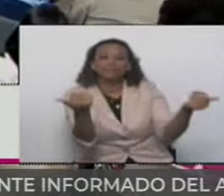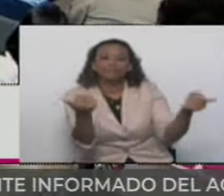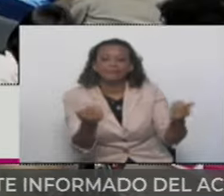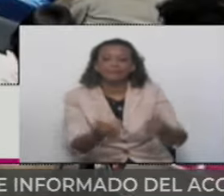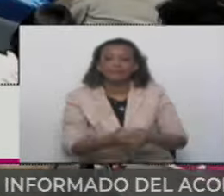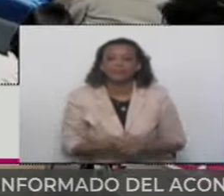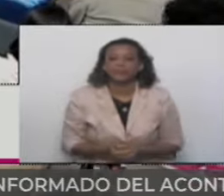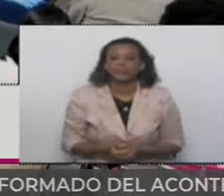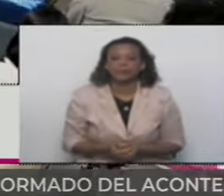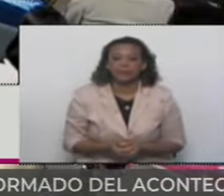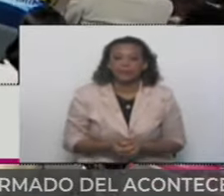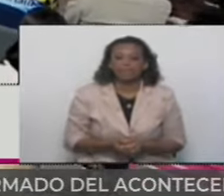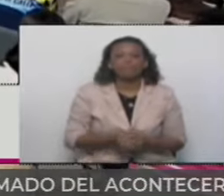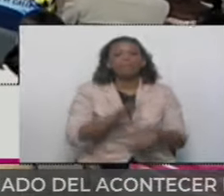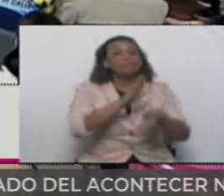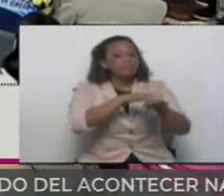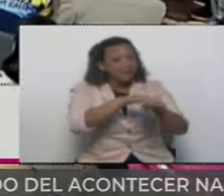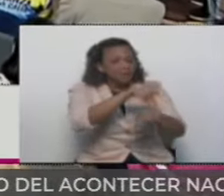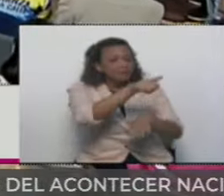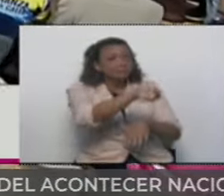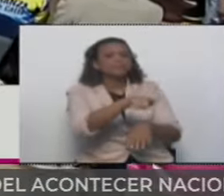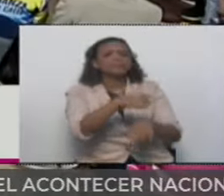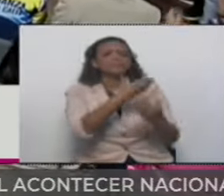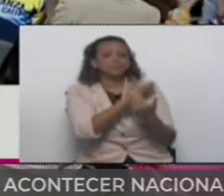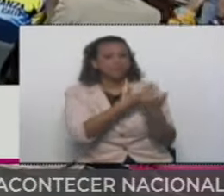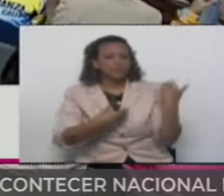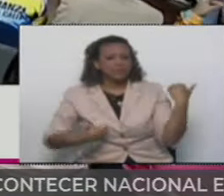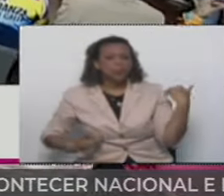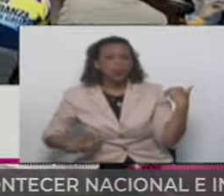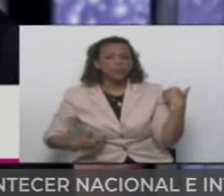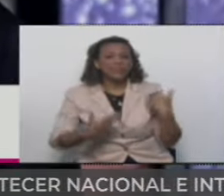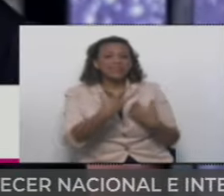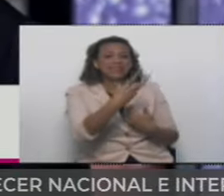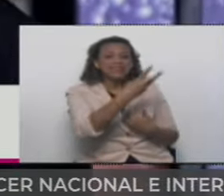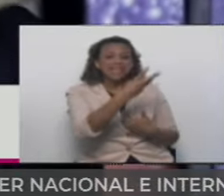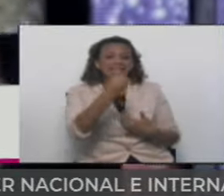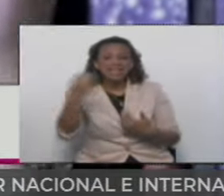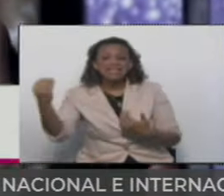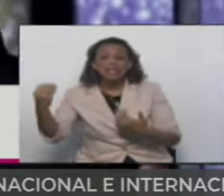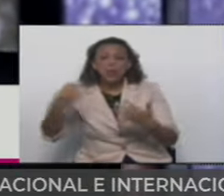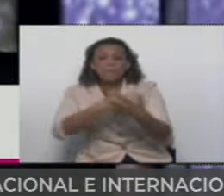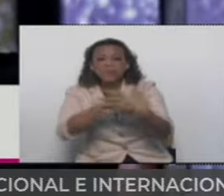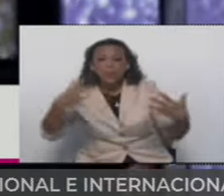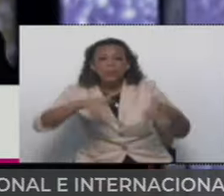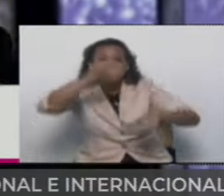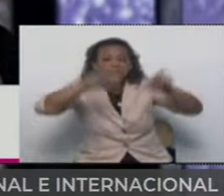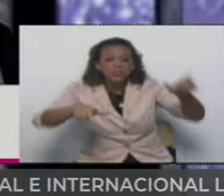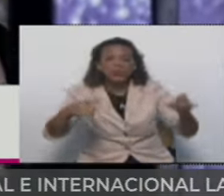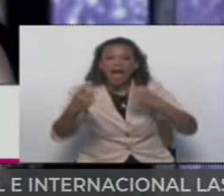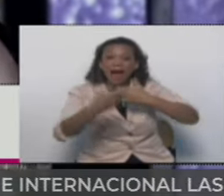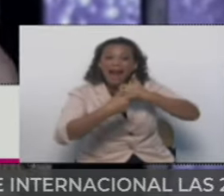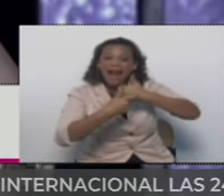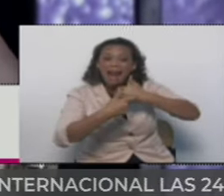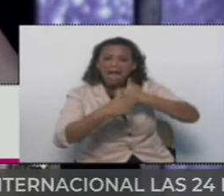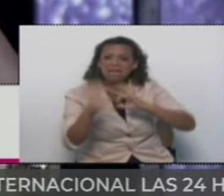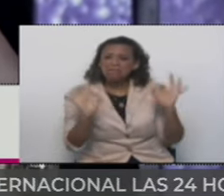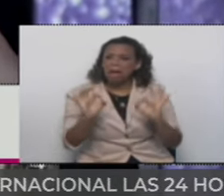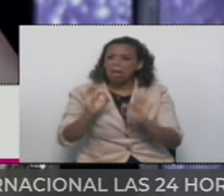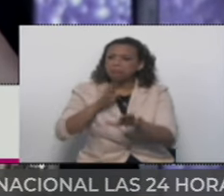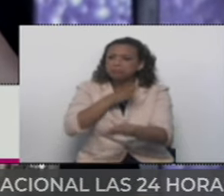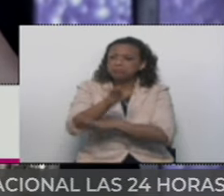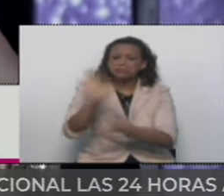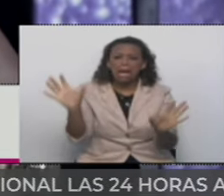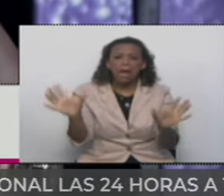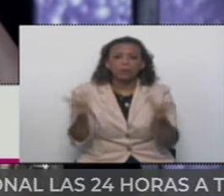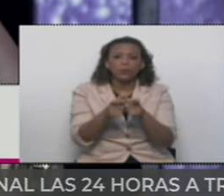Bueno, presidente, así mismo es. 300 millones de seguidores y no convocaron ni 1.500 personas. Vamos para adelante. Aquí está también Roberto